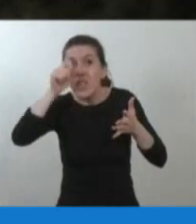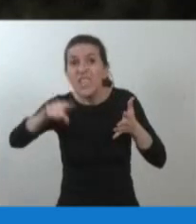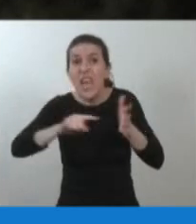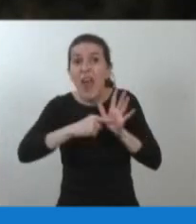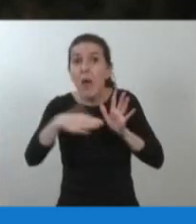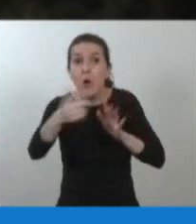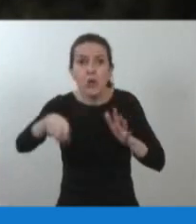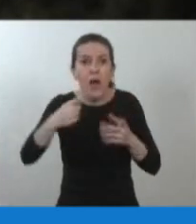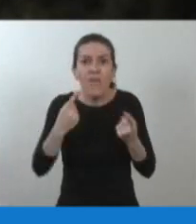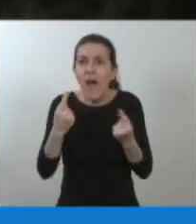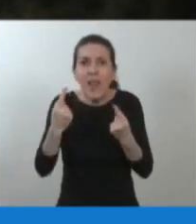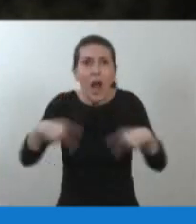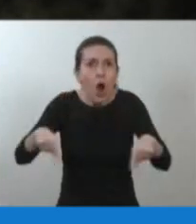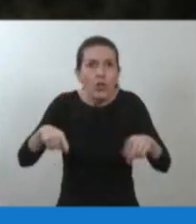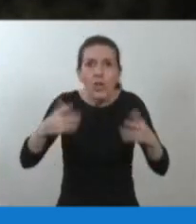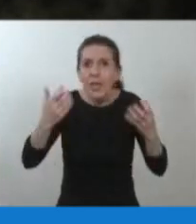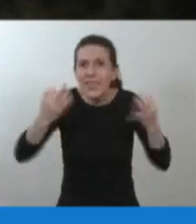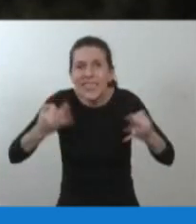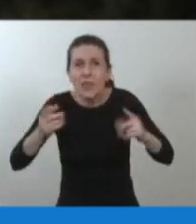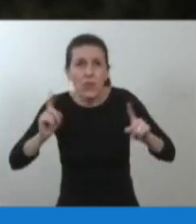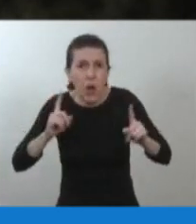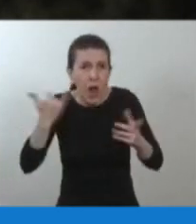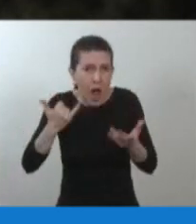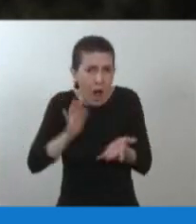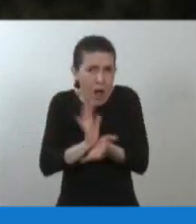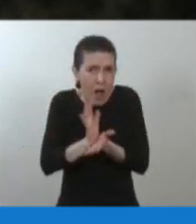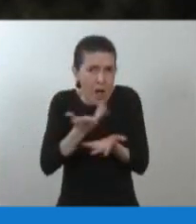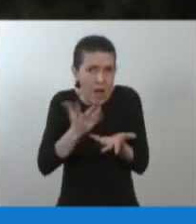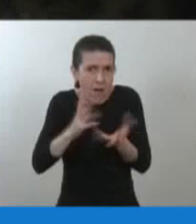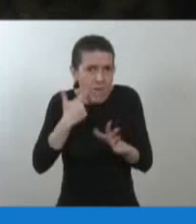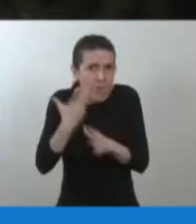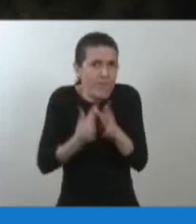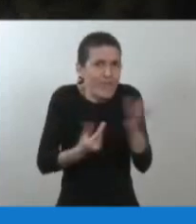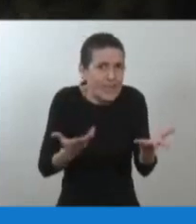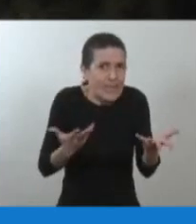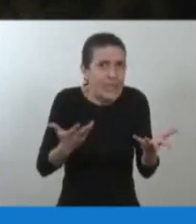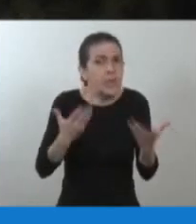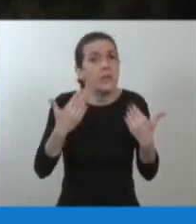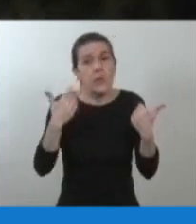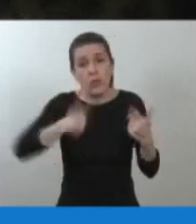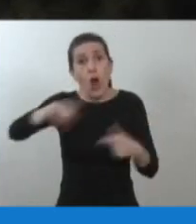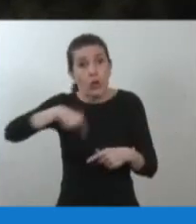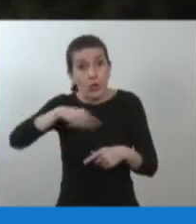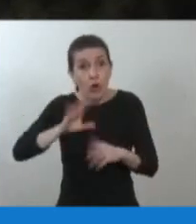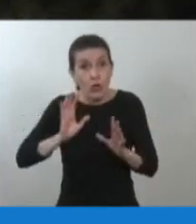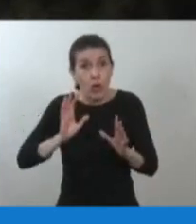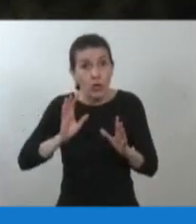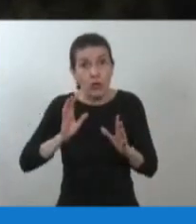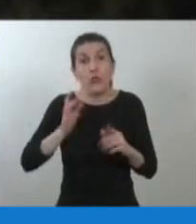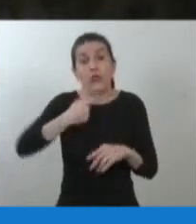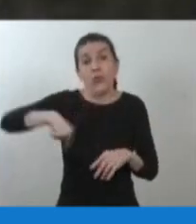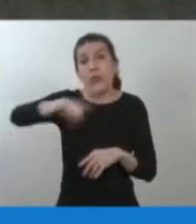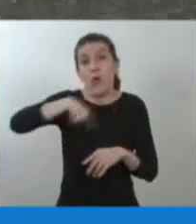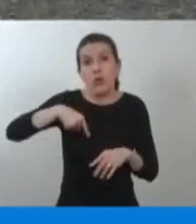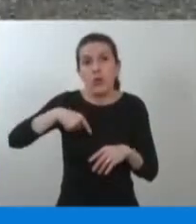las que ha llegado la policía de la provincia de buenos aires y la verdad es que nosotros estamos